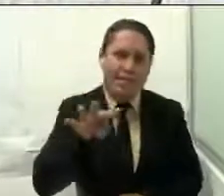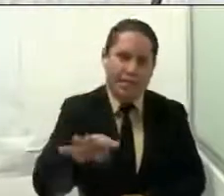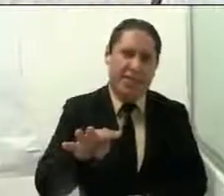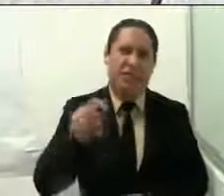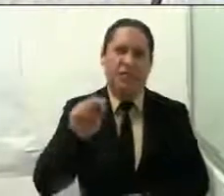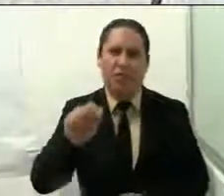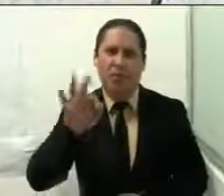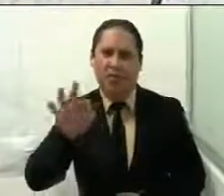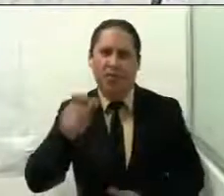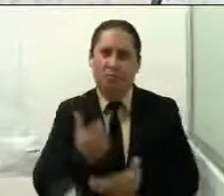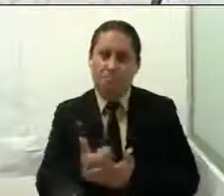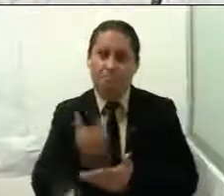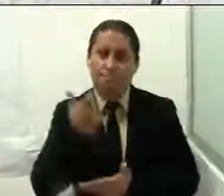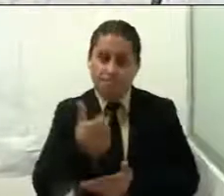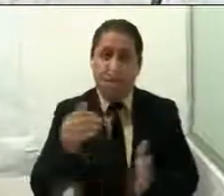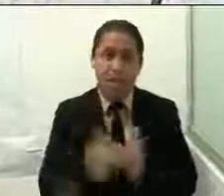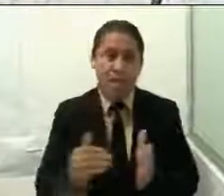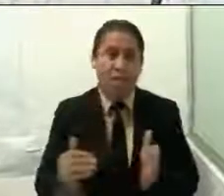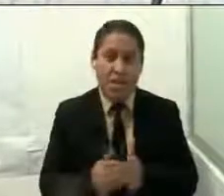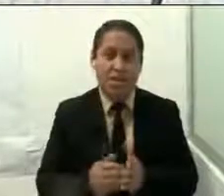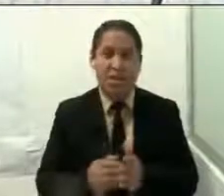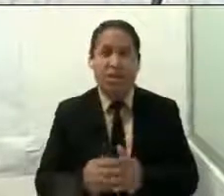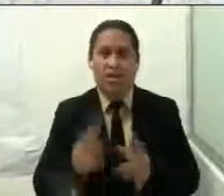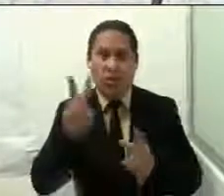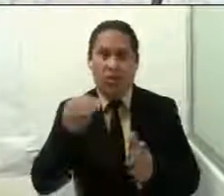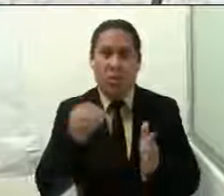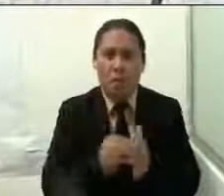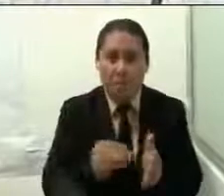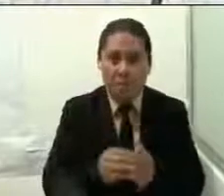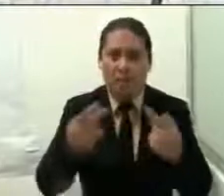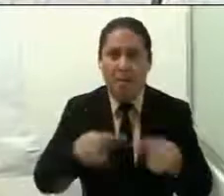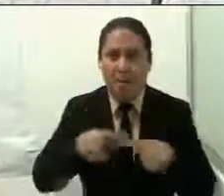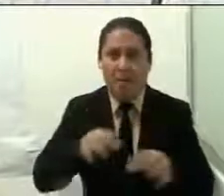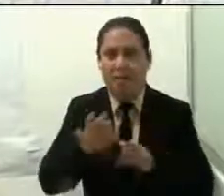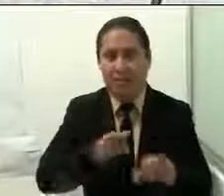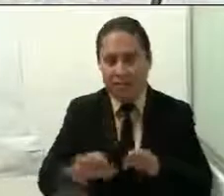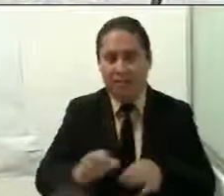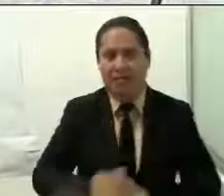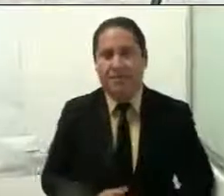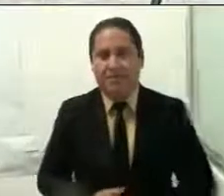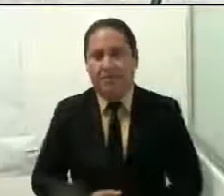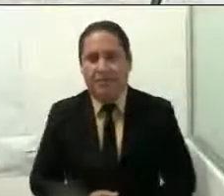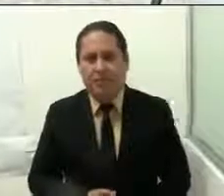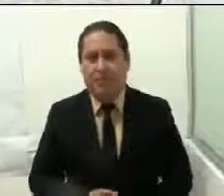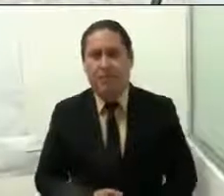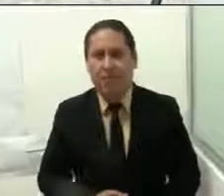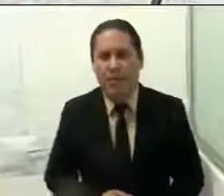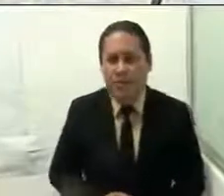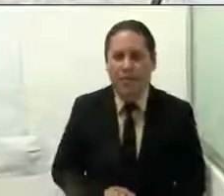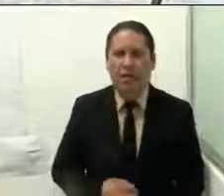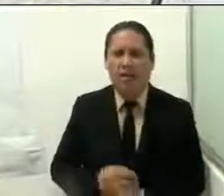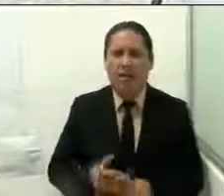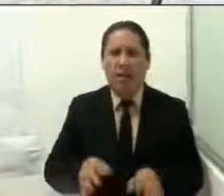de pesos a favor de dos mil productores mediante prácticas de conservación